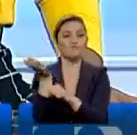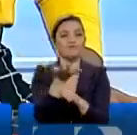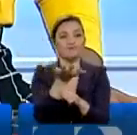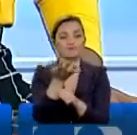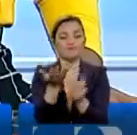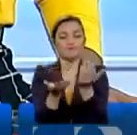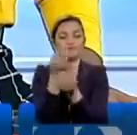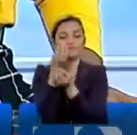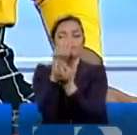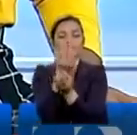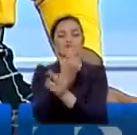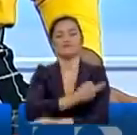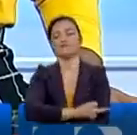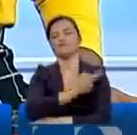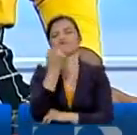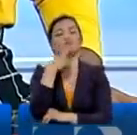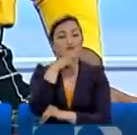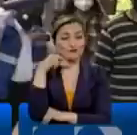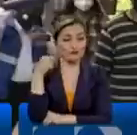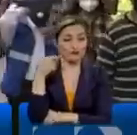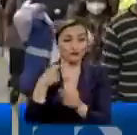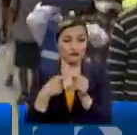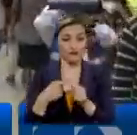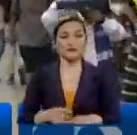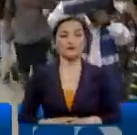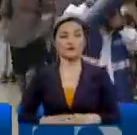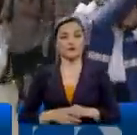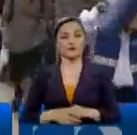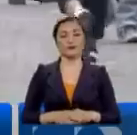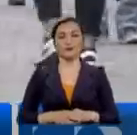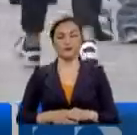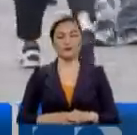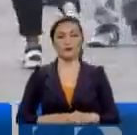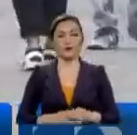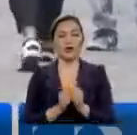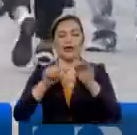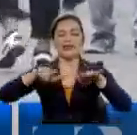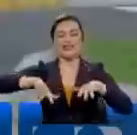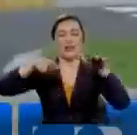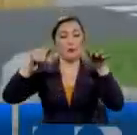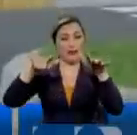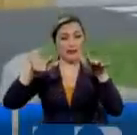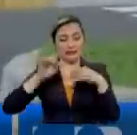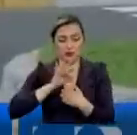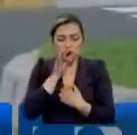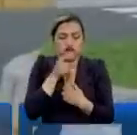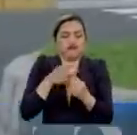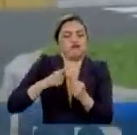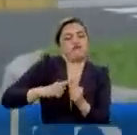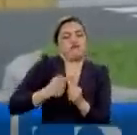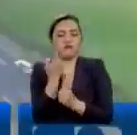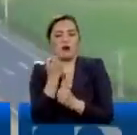un balance de los días de asueto en la capital. Después de alrededor de 7 meses de pandemia, Quito vivió su primer feriado